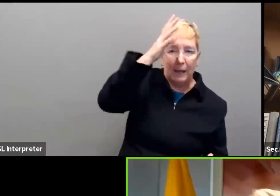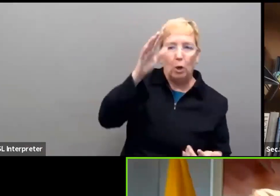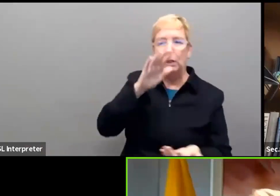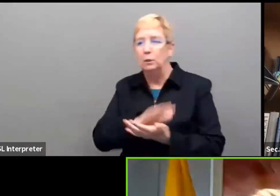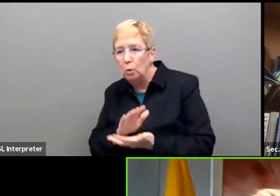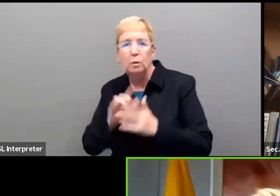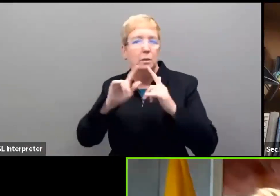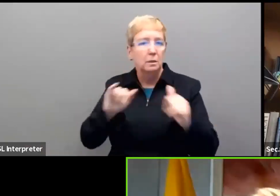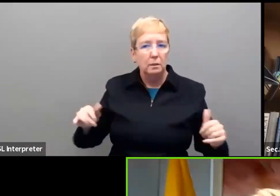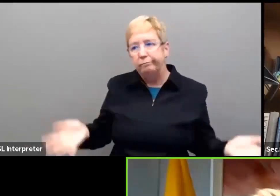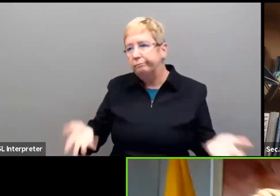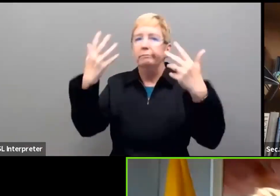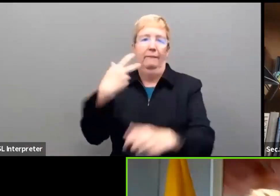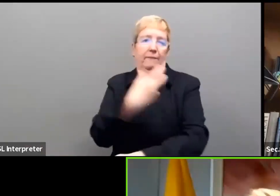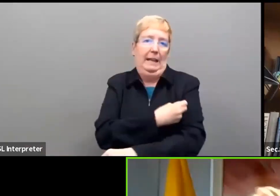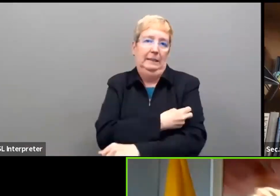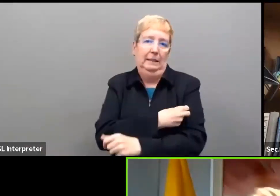ayudar a guiarnos para